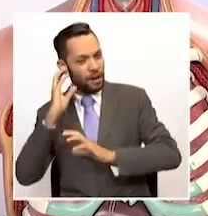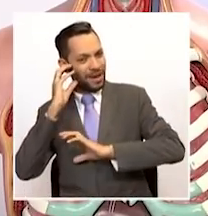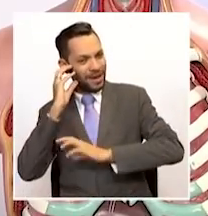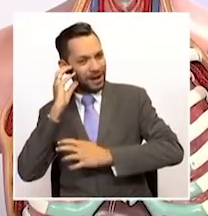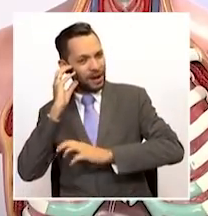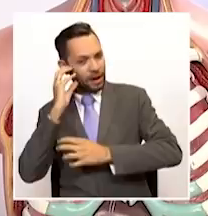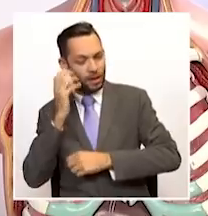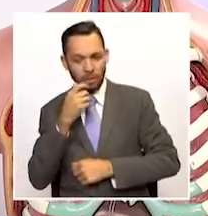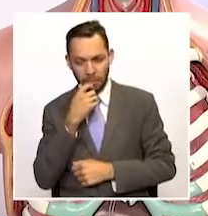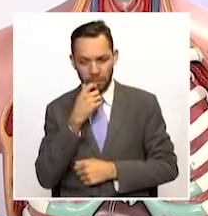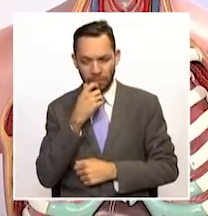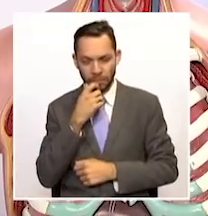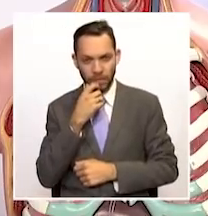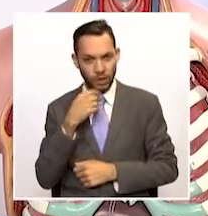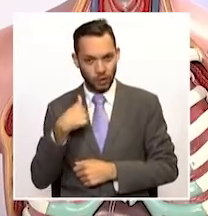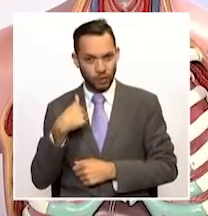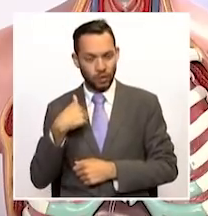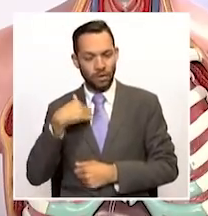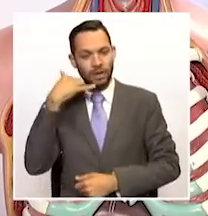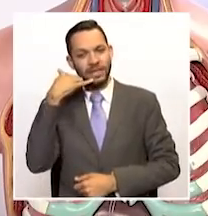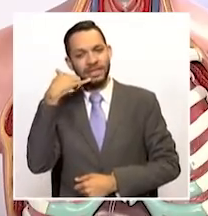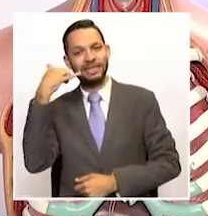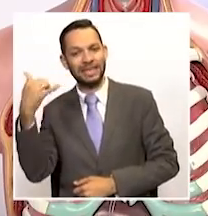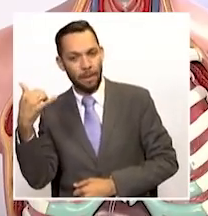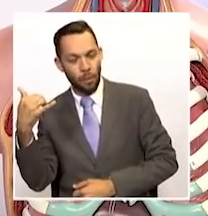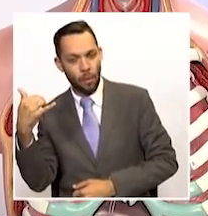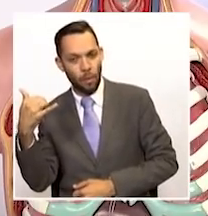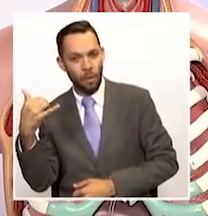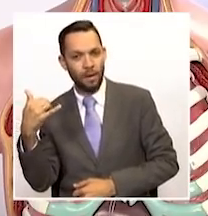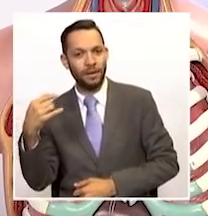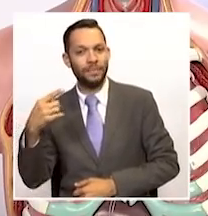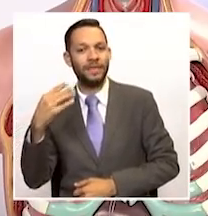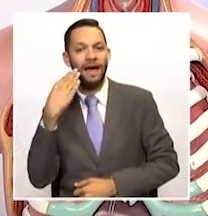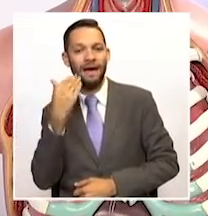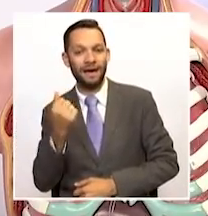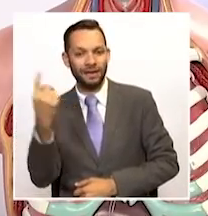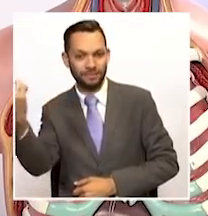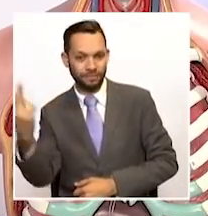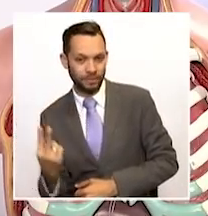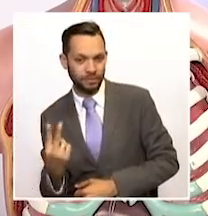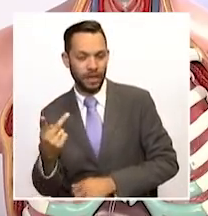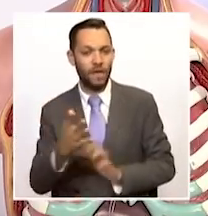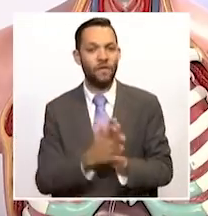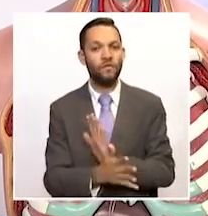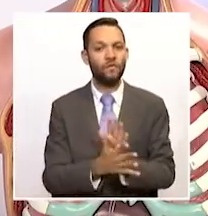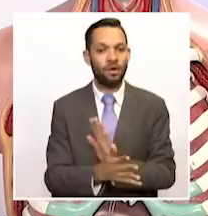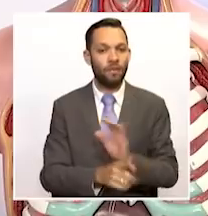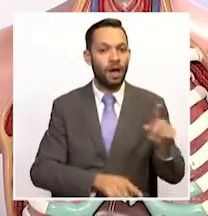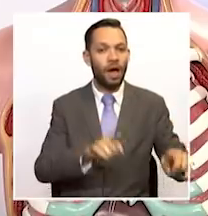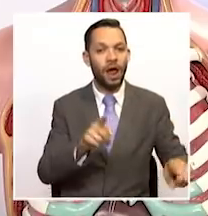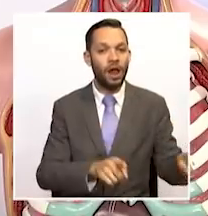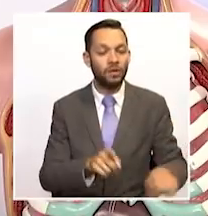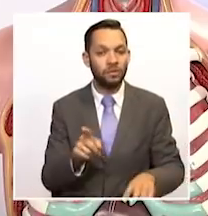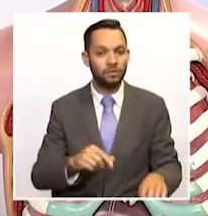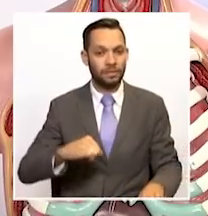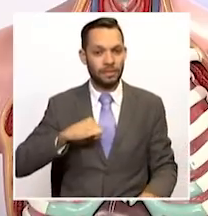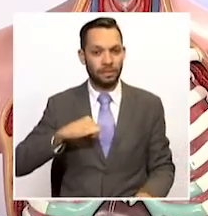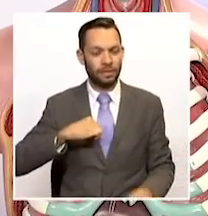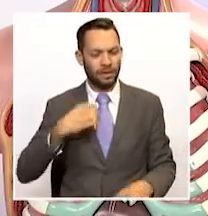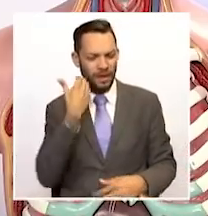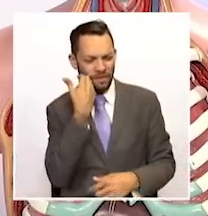quise invitarles para que hablábamos de una patología que de pronto muchos de ustedes la pueden estar sufriendo